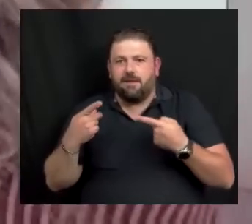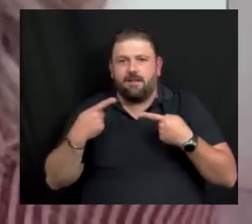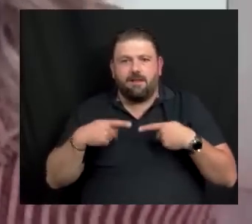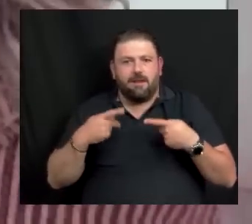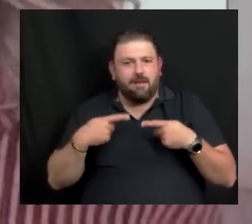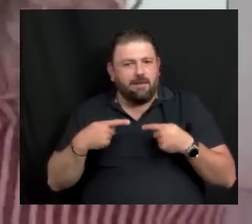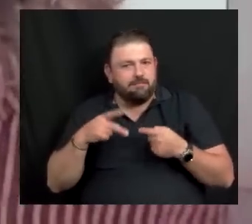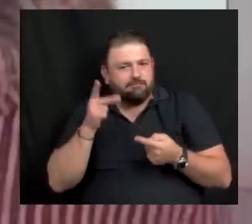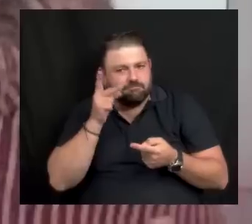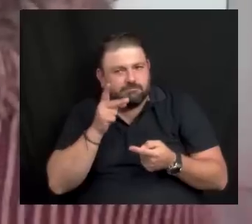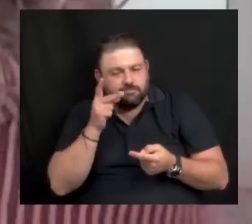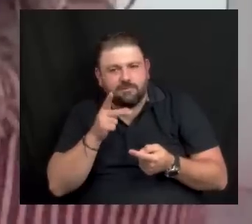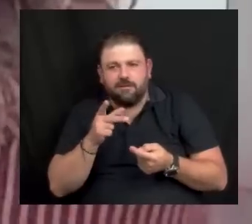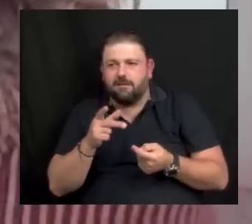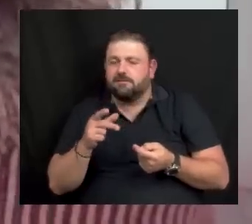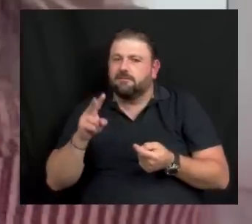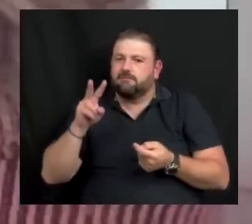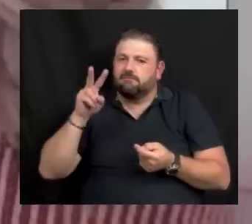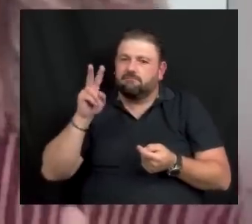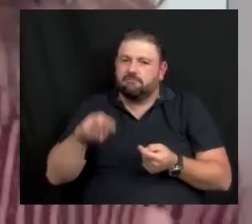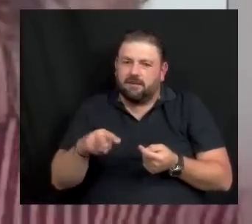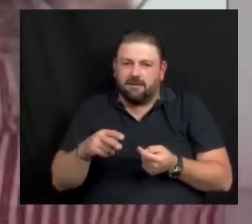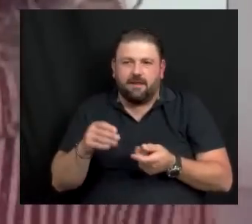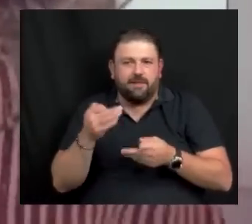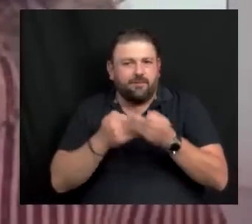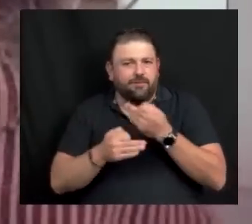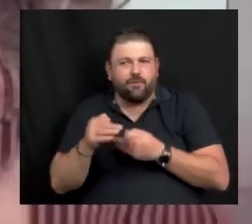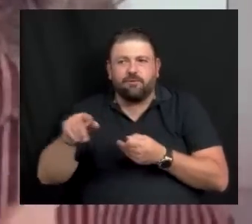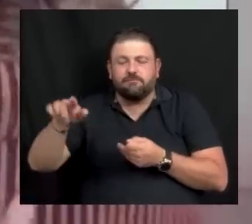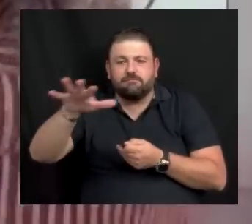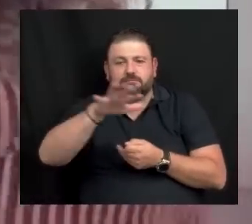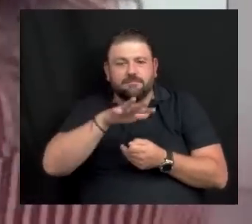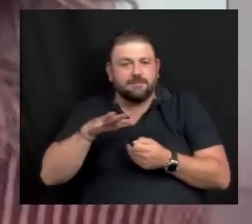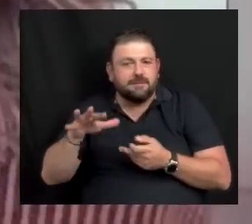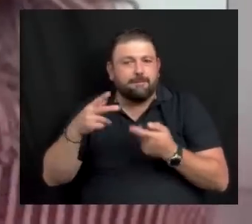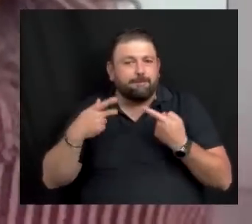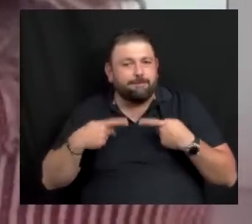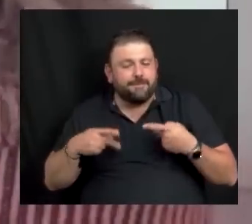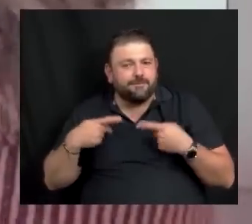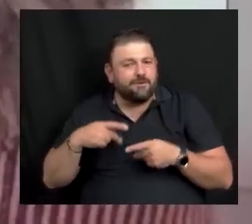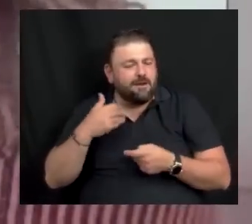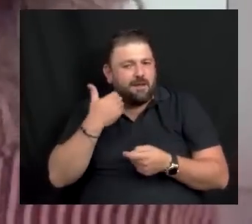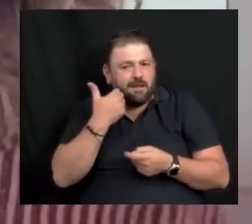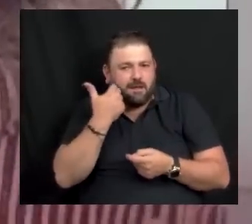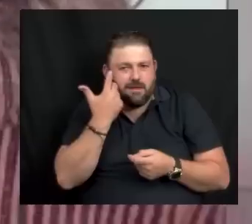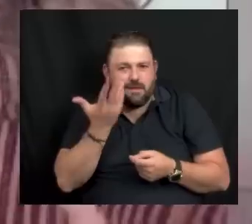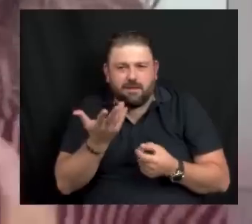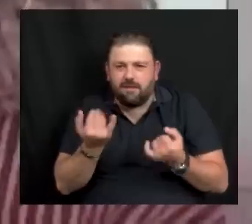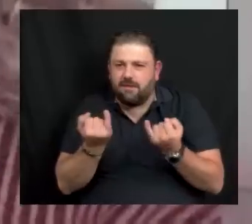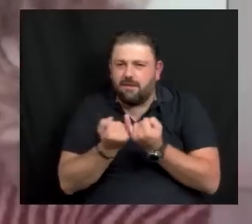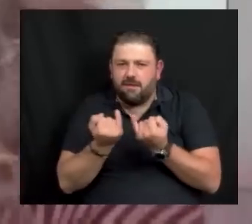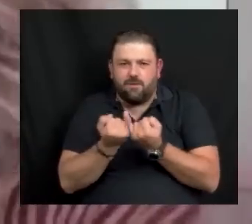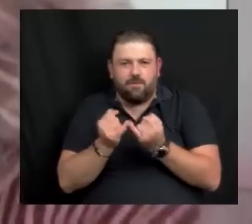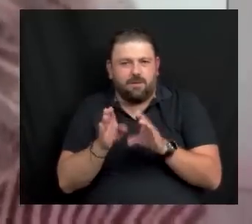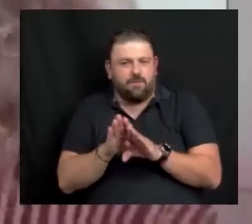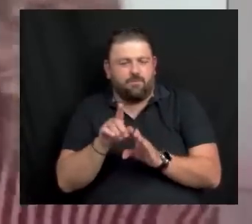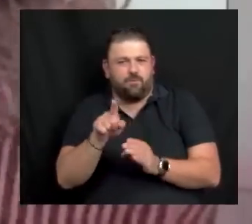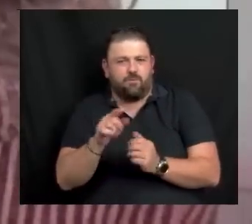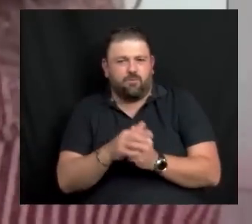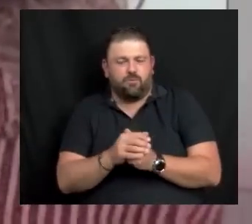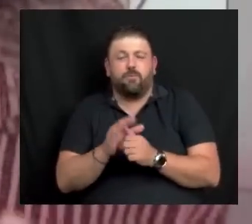lo mismo que tú y que tienes que tener capacidad para todos y cada uno de ellos en los momentos cuando